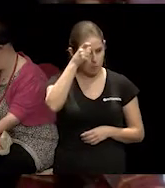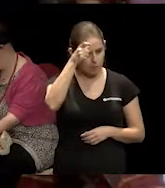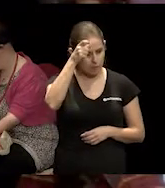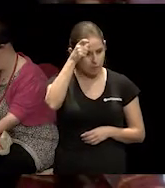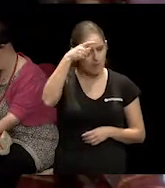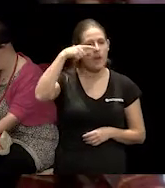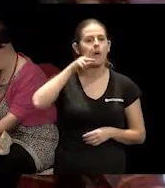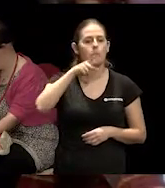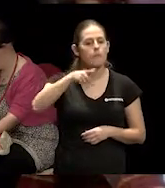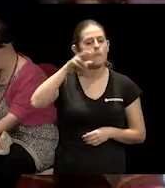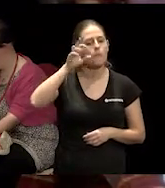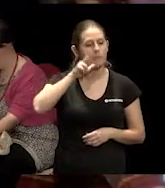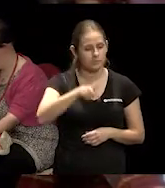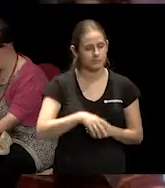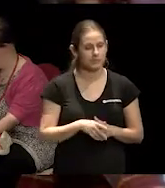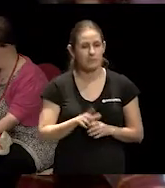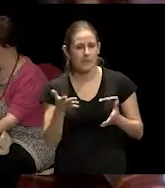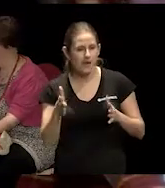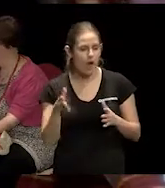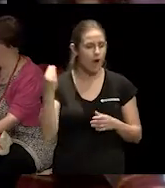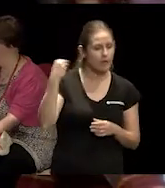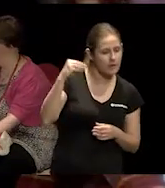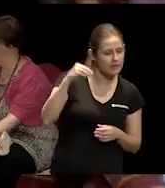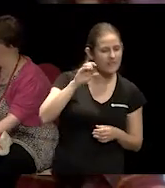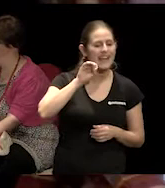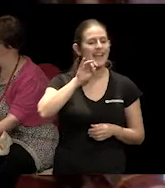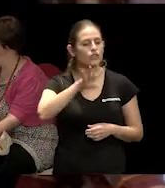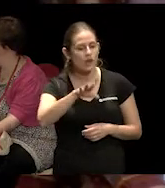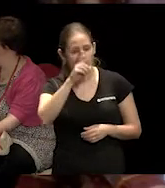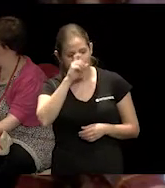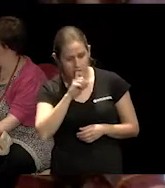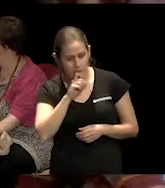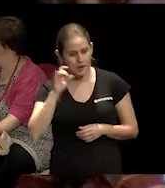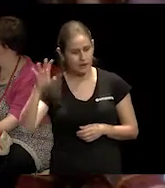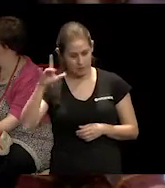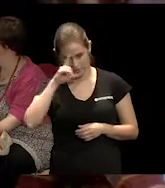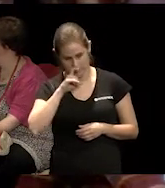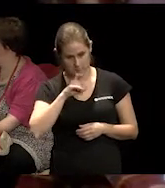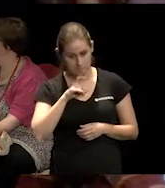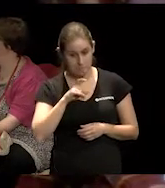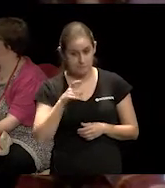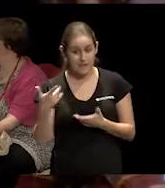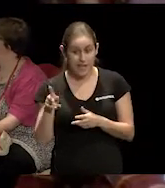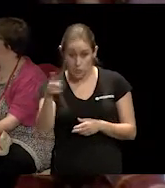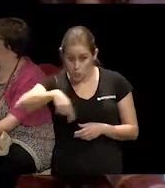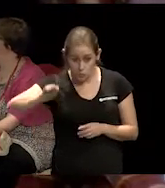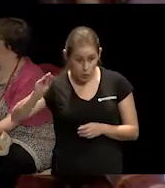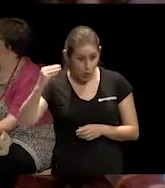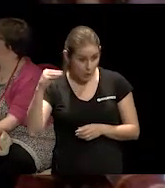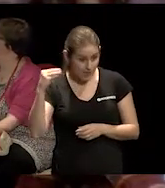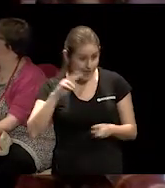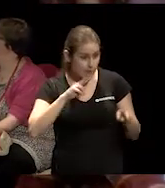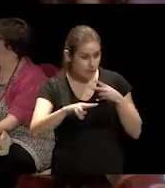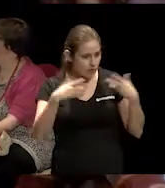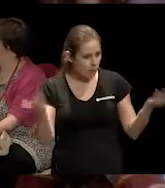para adolescentes de 14, 16 años, más o menos. La respuesta fue inmejorable, porque primero está